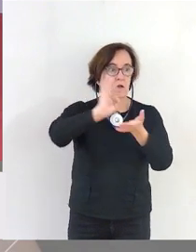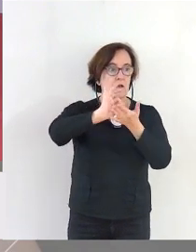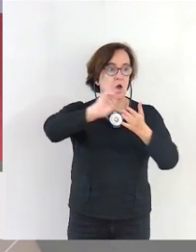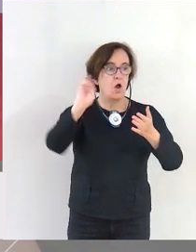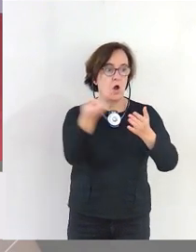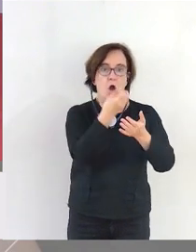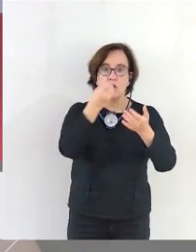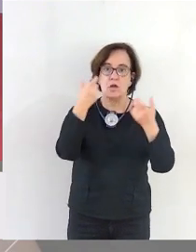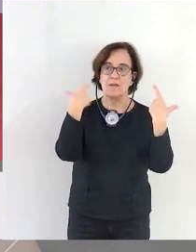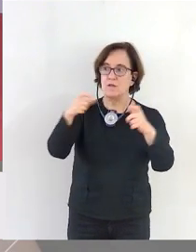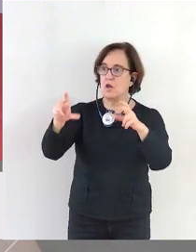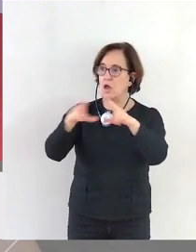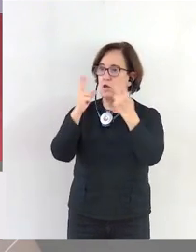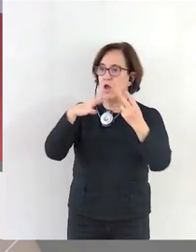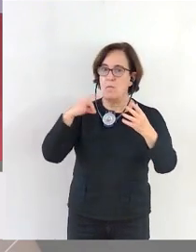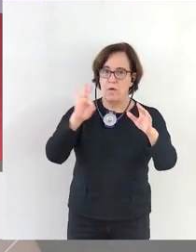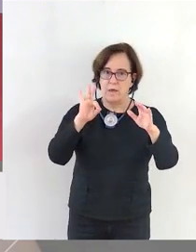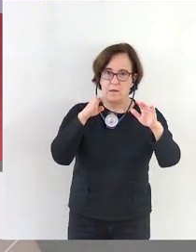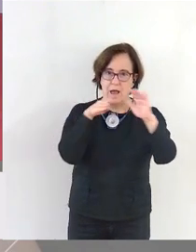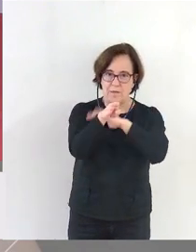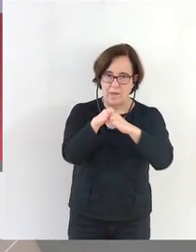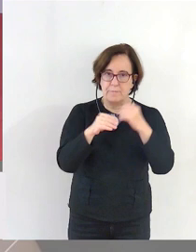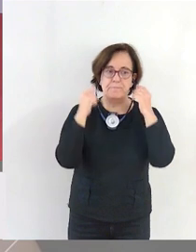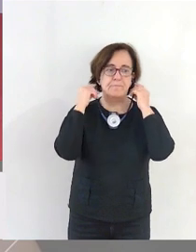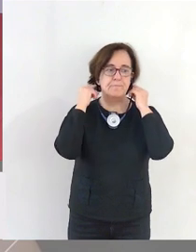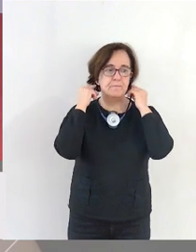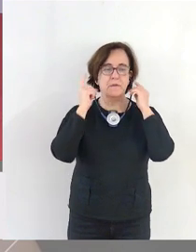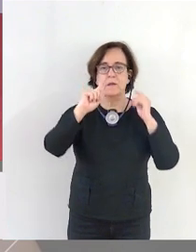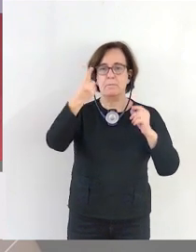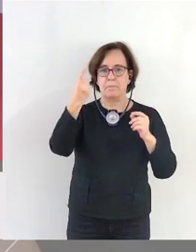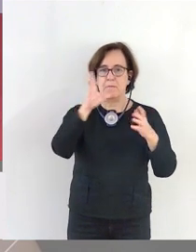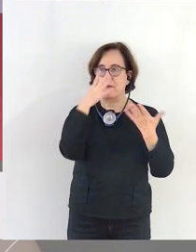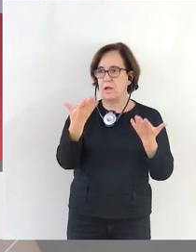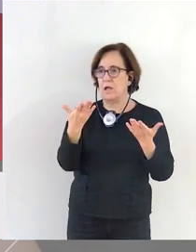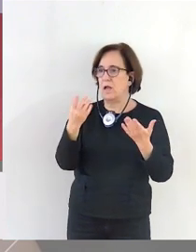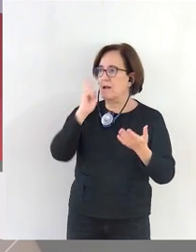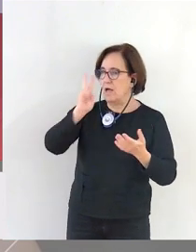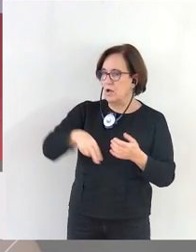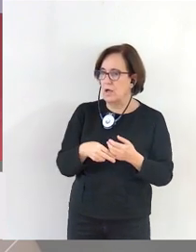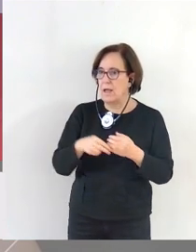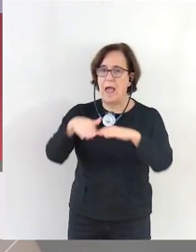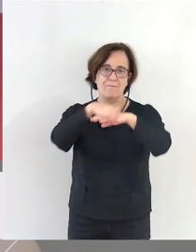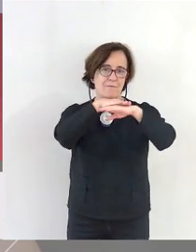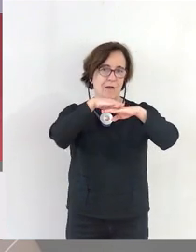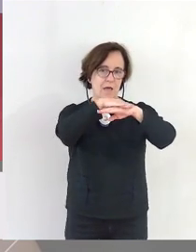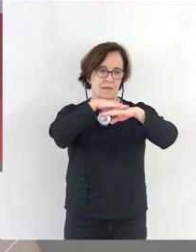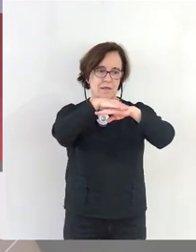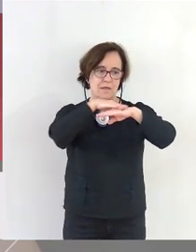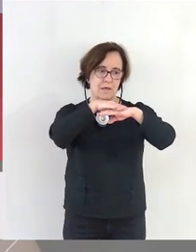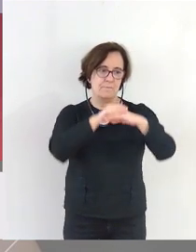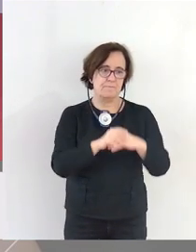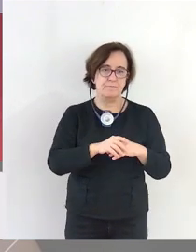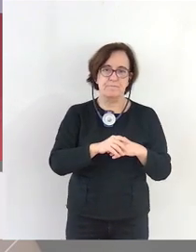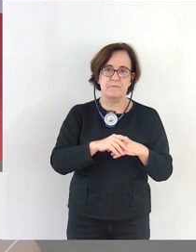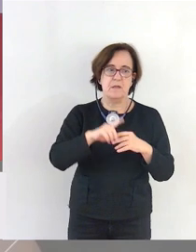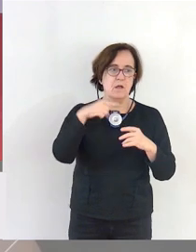sociedad no pueden acceder vale ese es el primer punto que tenemos que reconocer la base luego dónde vamos en